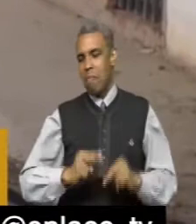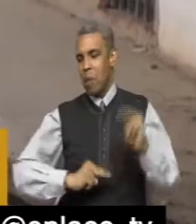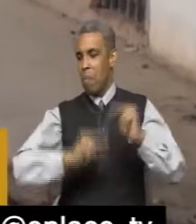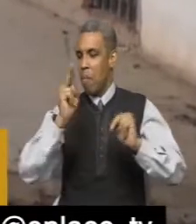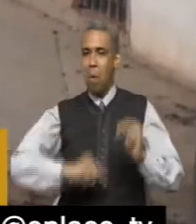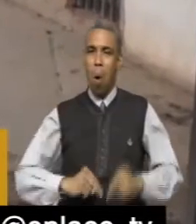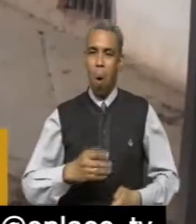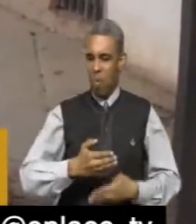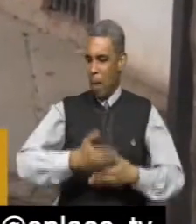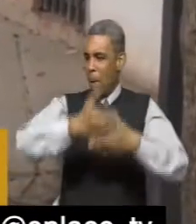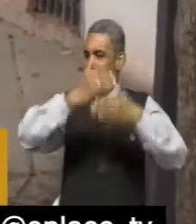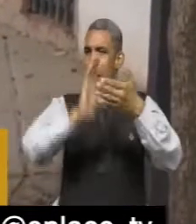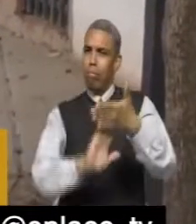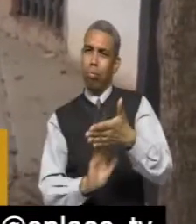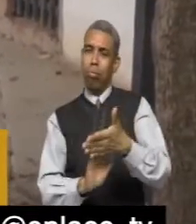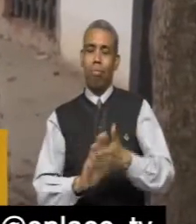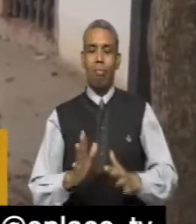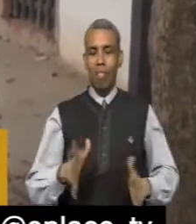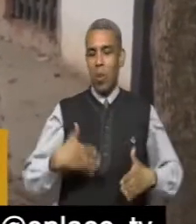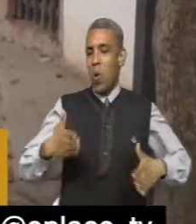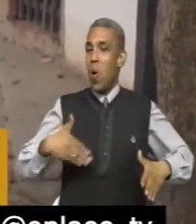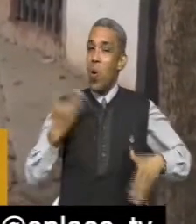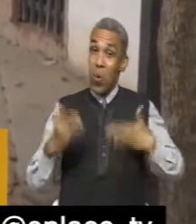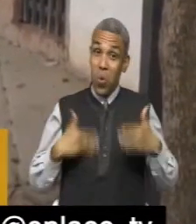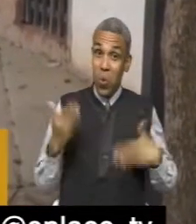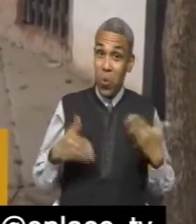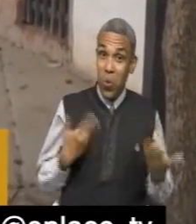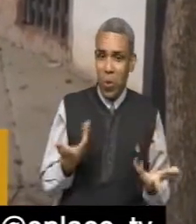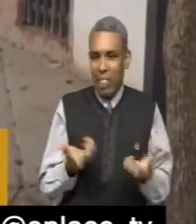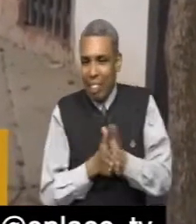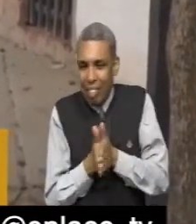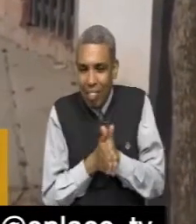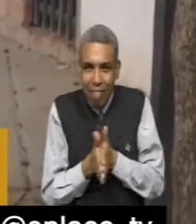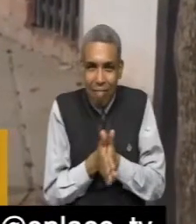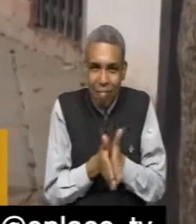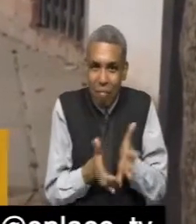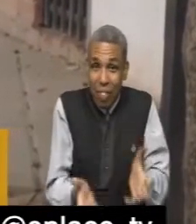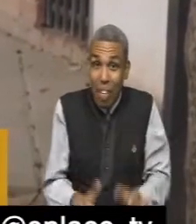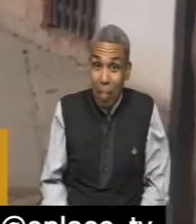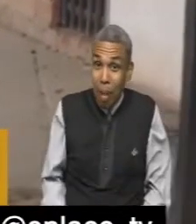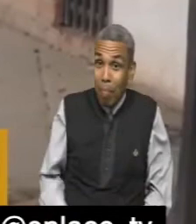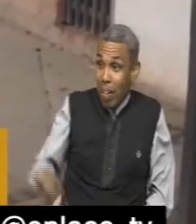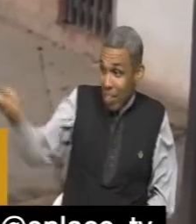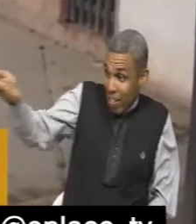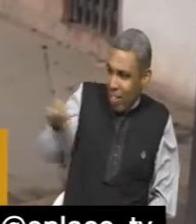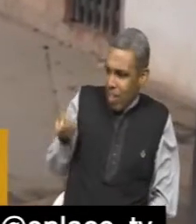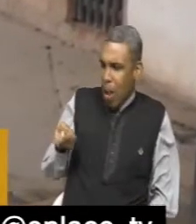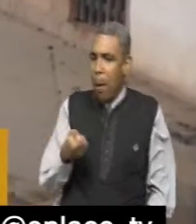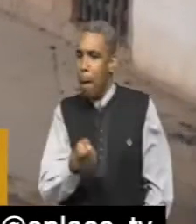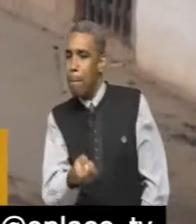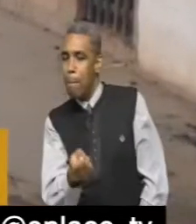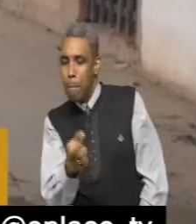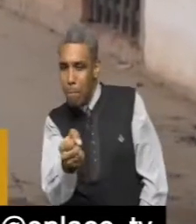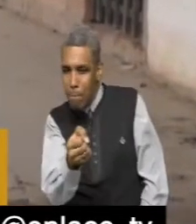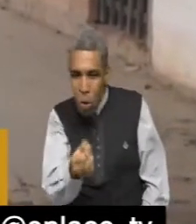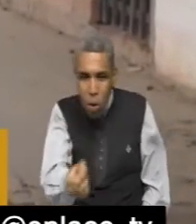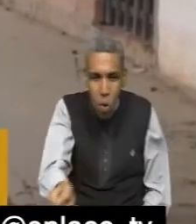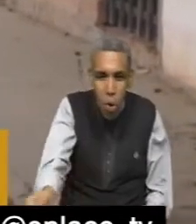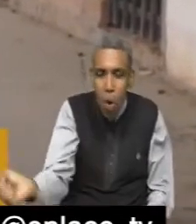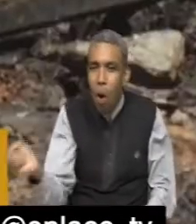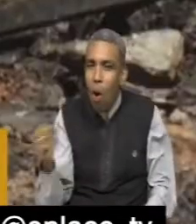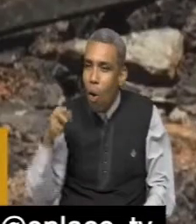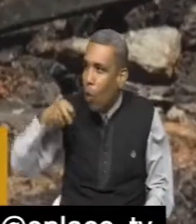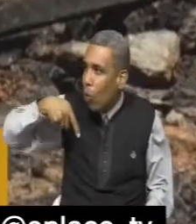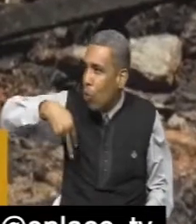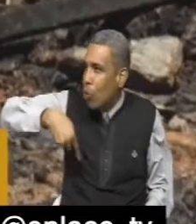muy grande, estamos muy contentas, deseosas que llegue el momento para recibir nuestras llaves e ingresar a nuestros hogares, a nuestra